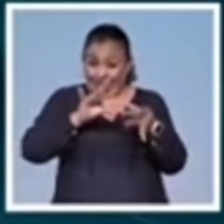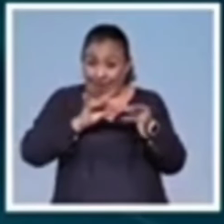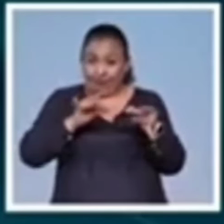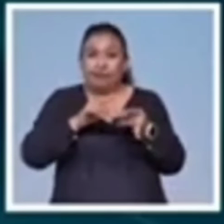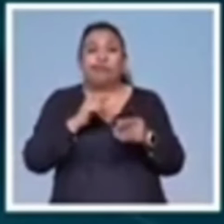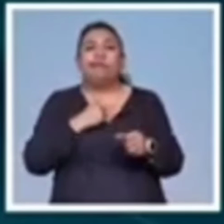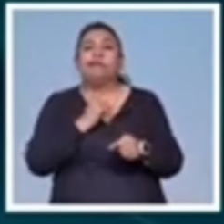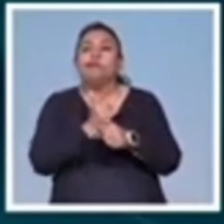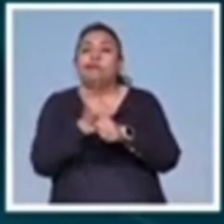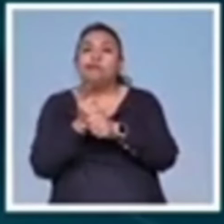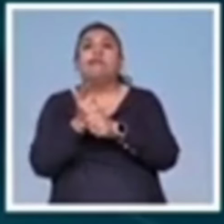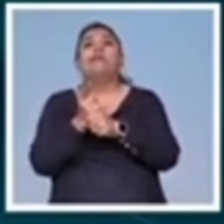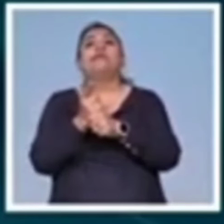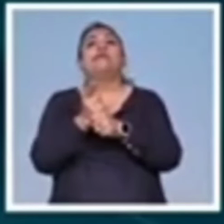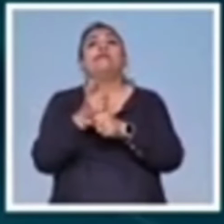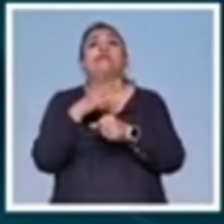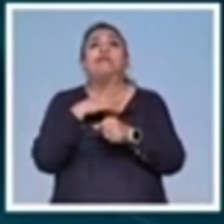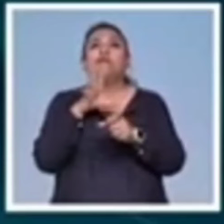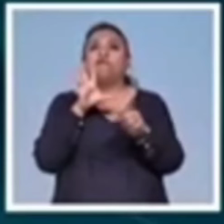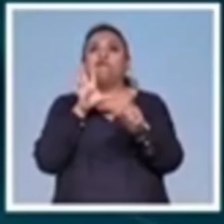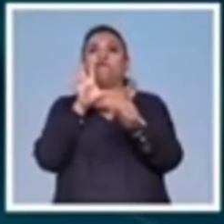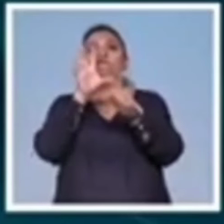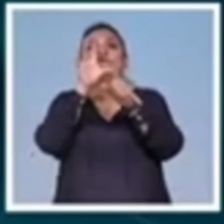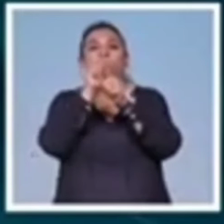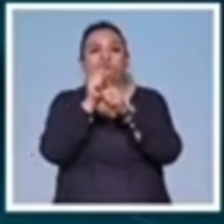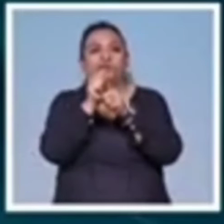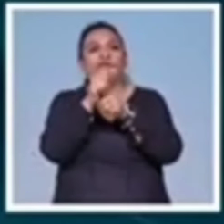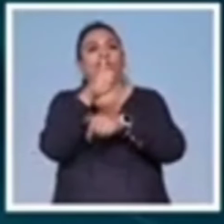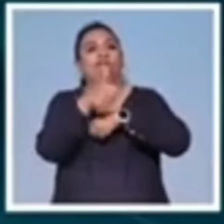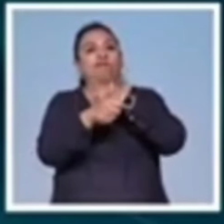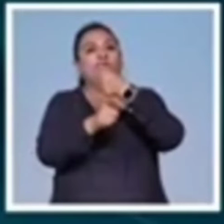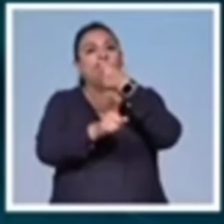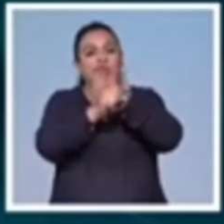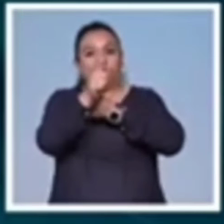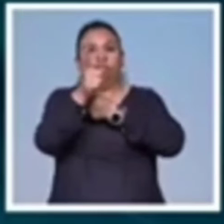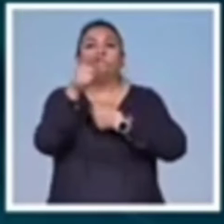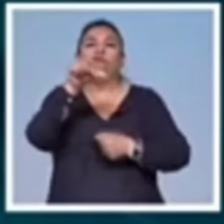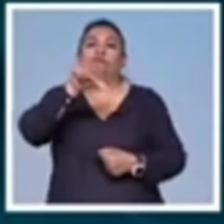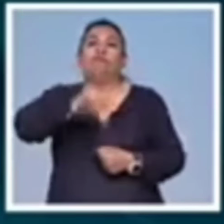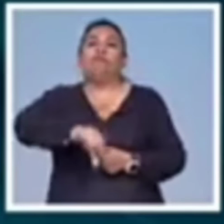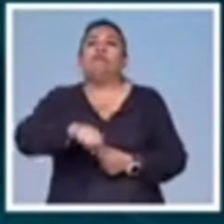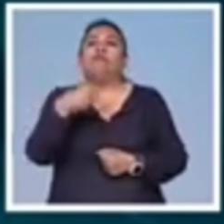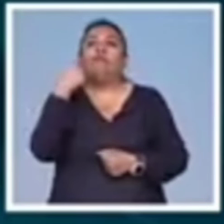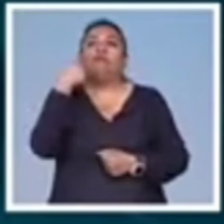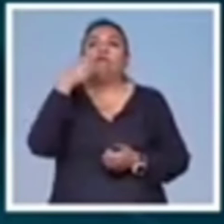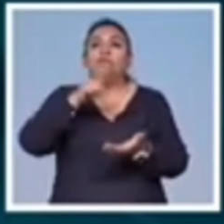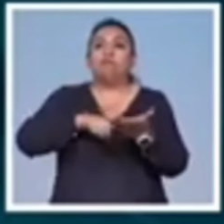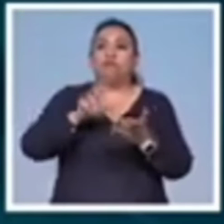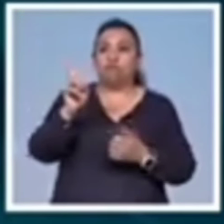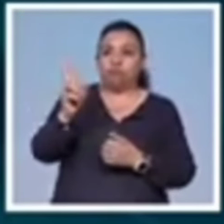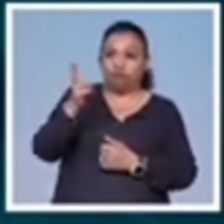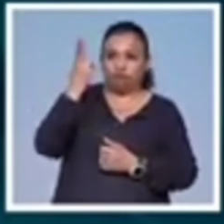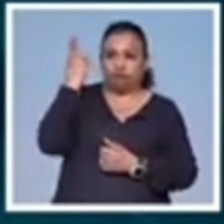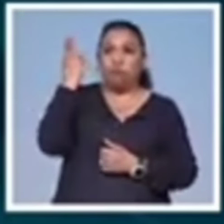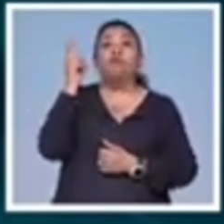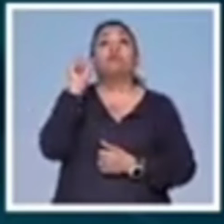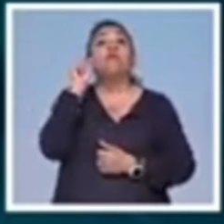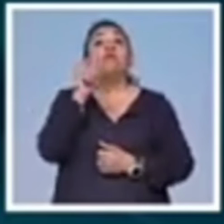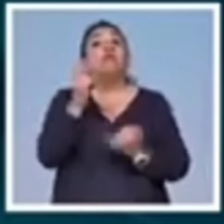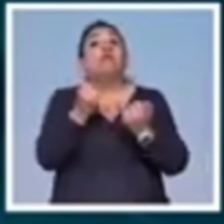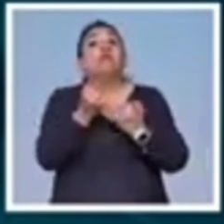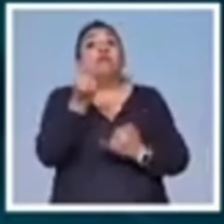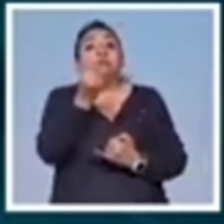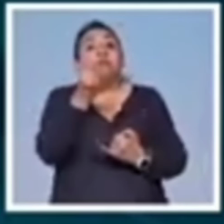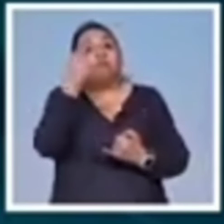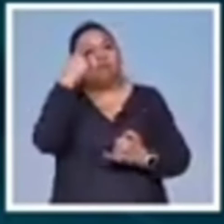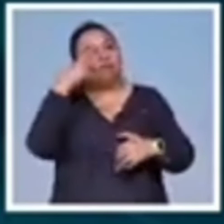se identificaron los principales retos y desafíos que actualmente enfrenta la UNAM y las necesidades